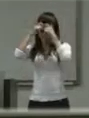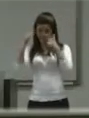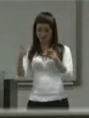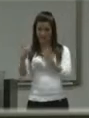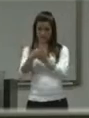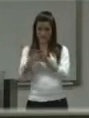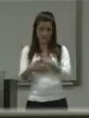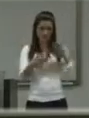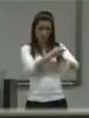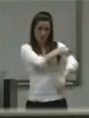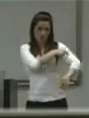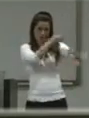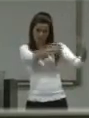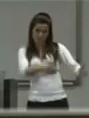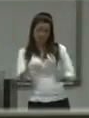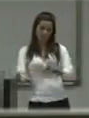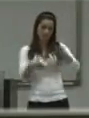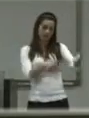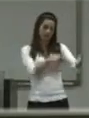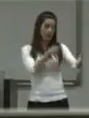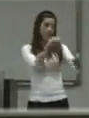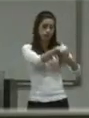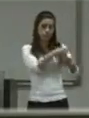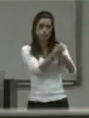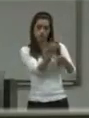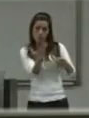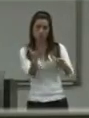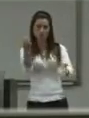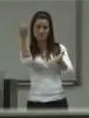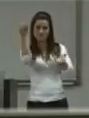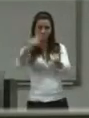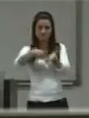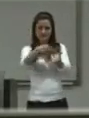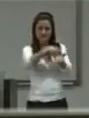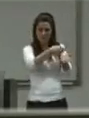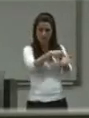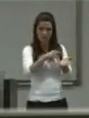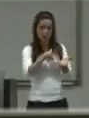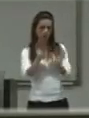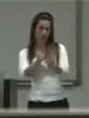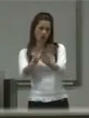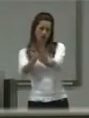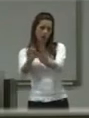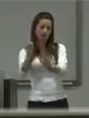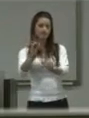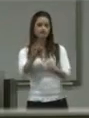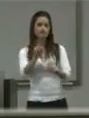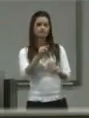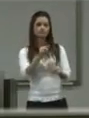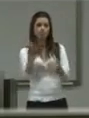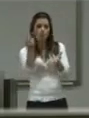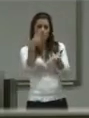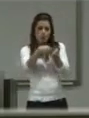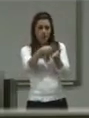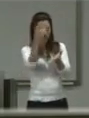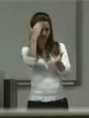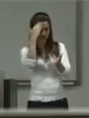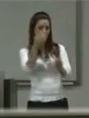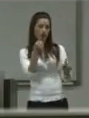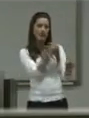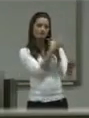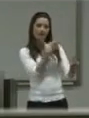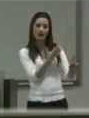de discapacidad hay unas cifras Pero cómo se gastaron o cuál es el indicadores de impacto eso si no lo sabemos qué es lo que estamos